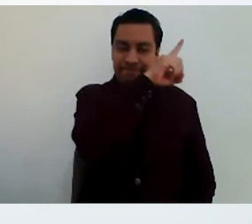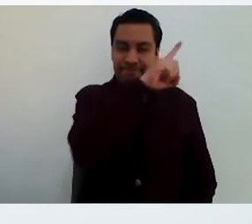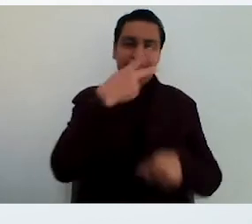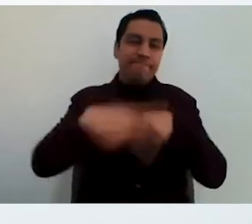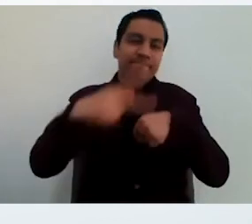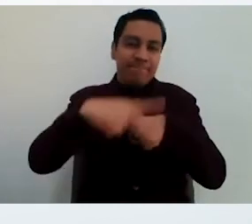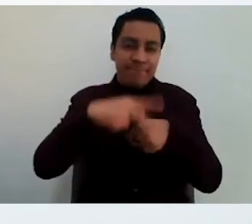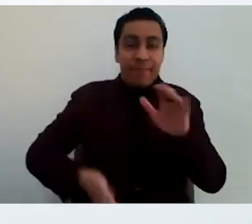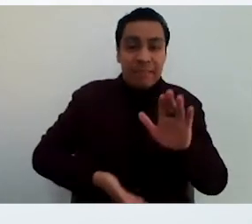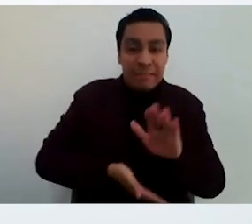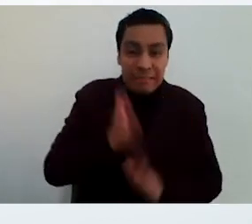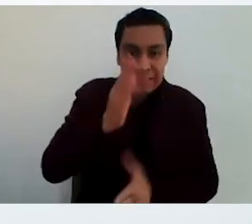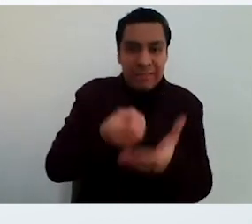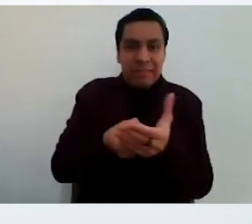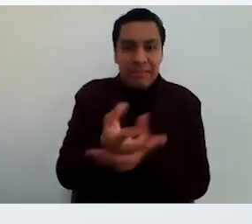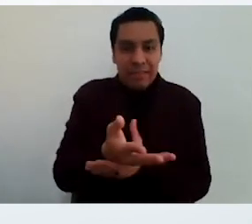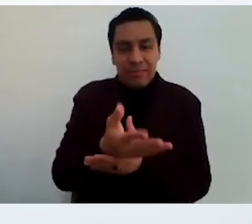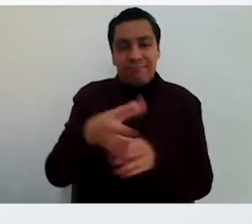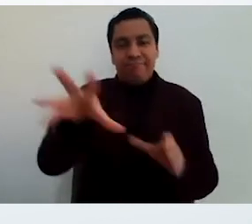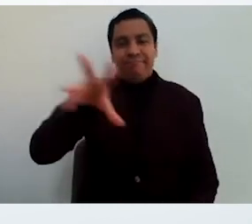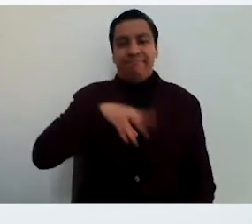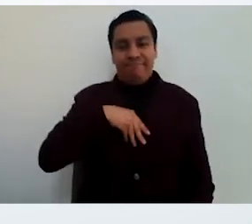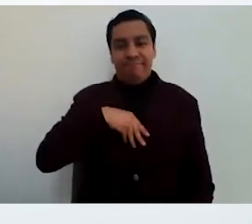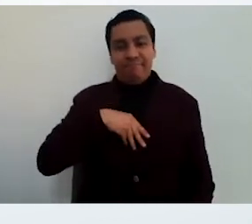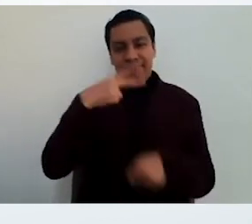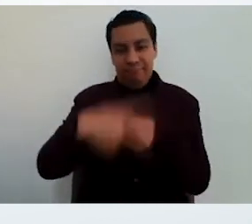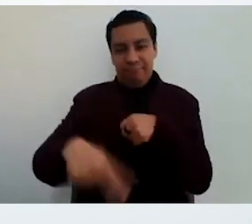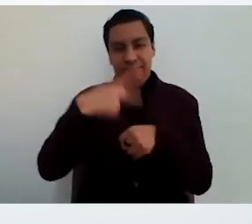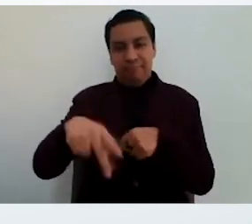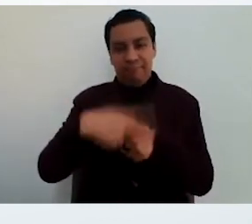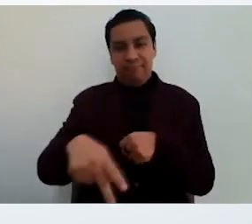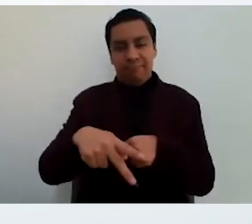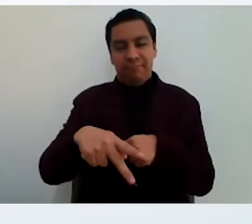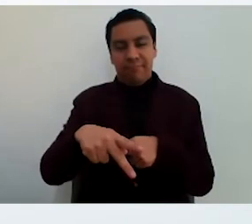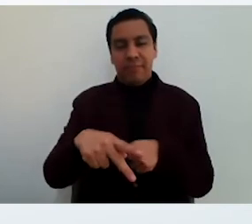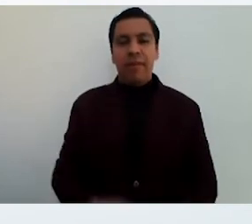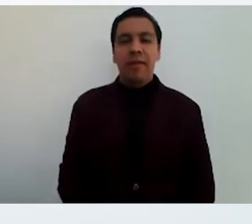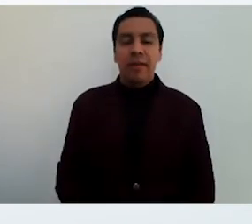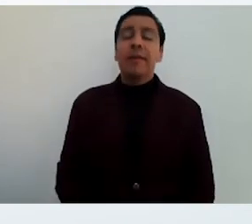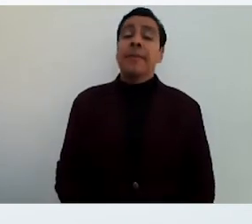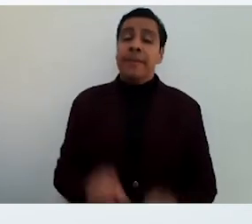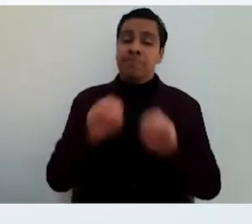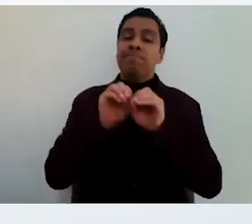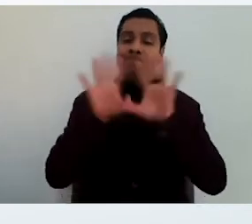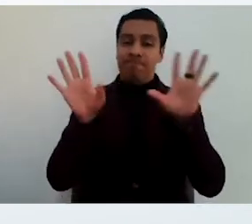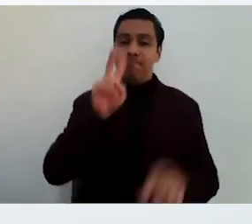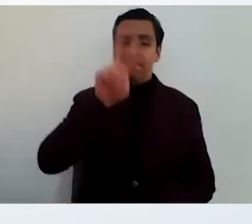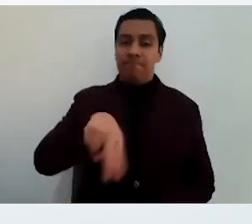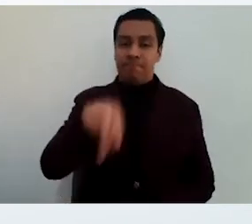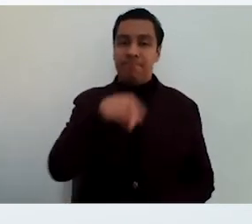contagio. claro, pero en este caso lo que nos estás mencionando, lo que nos indica es que